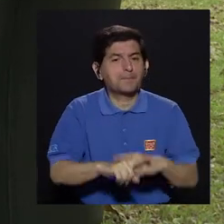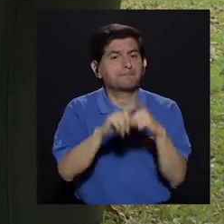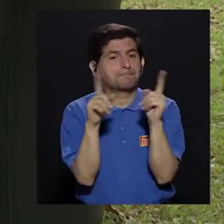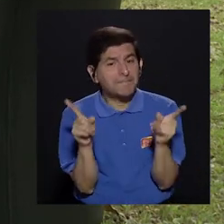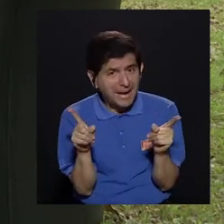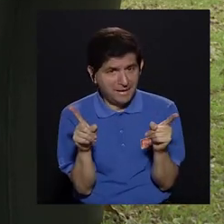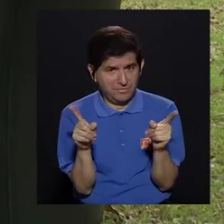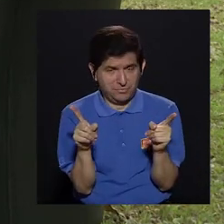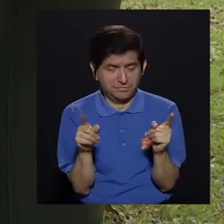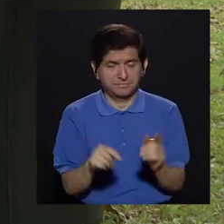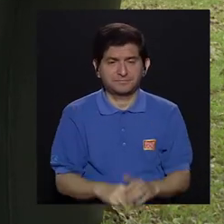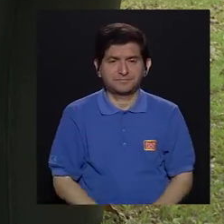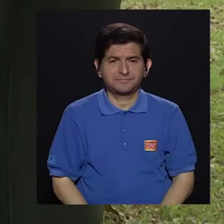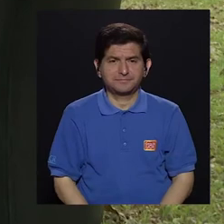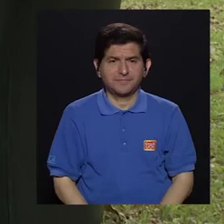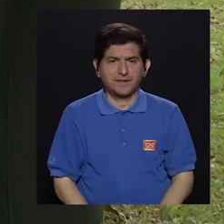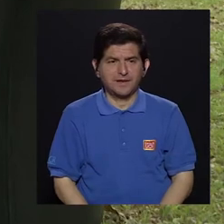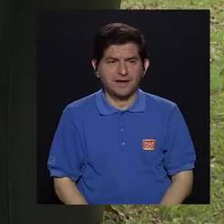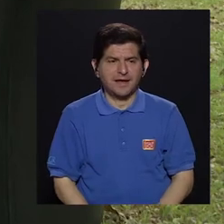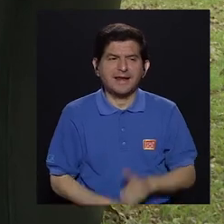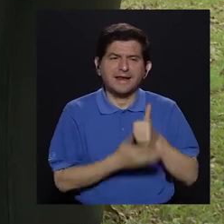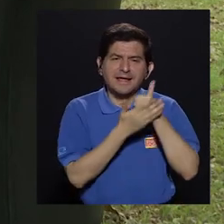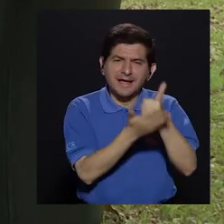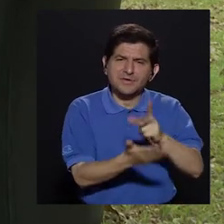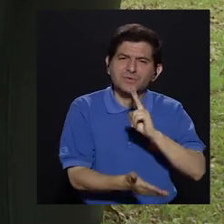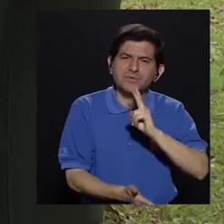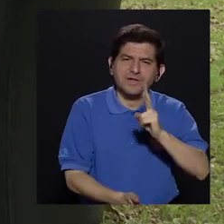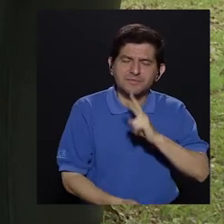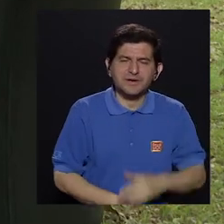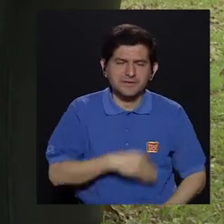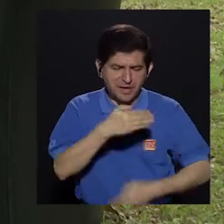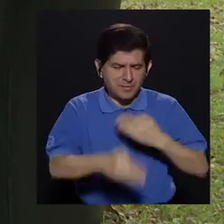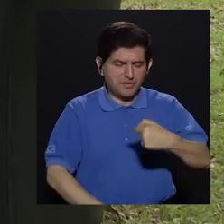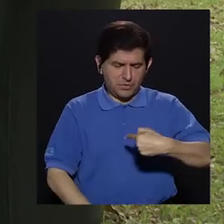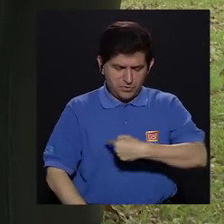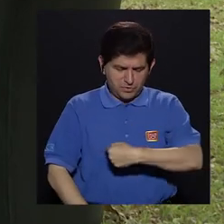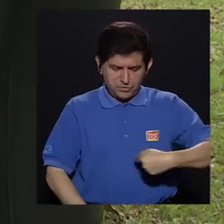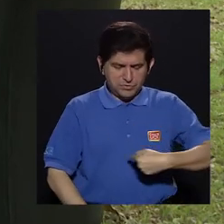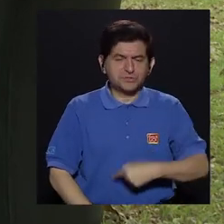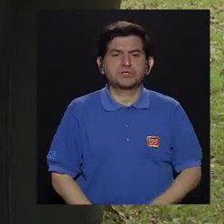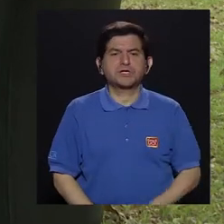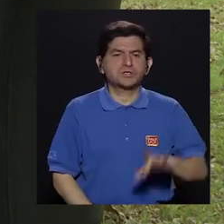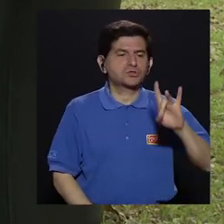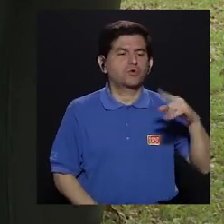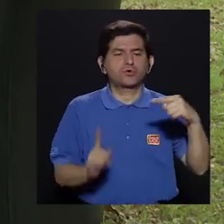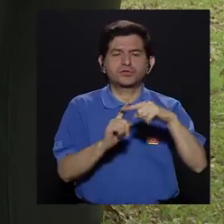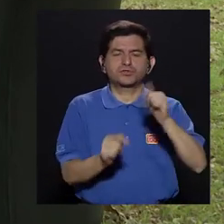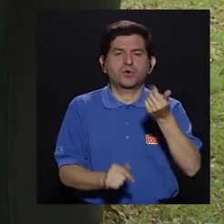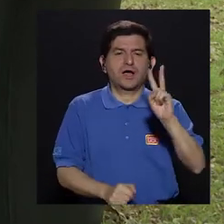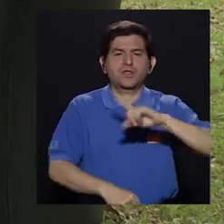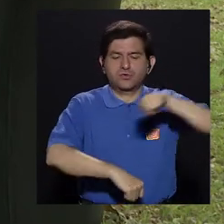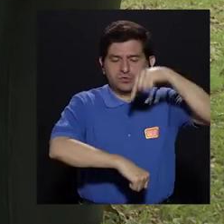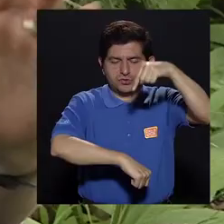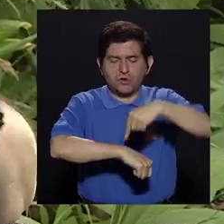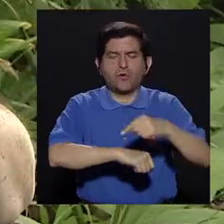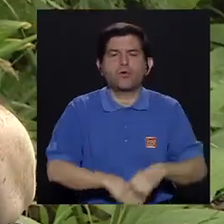Pero en realidad el que va a colaborar con la digestibilidad es el remojo entre las 8 y las 12